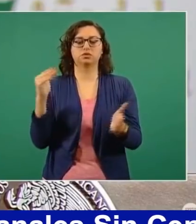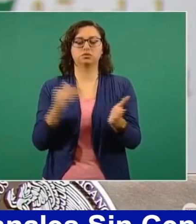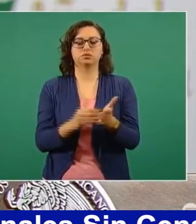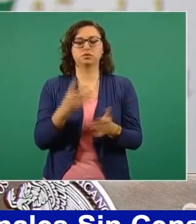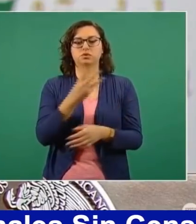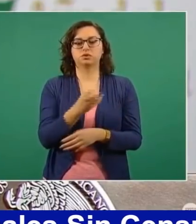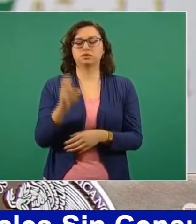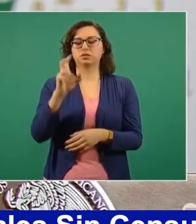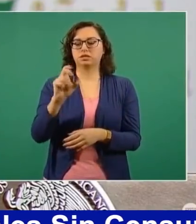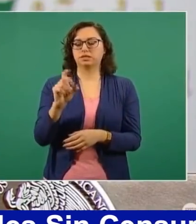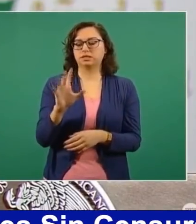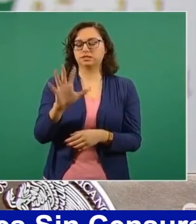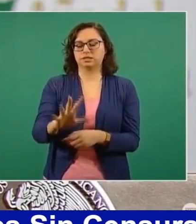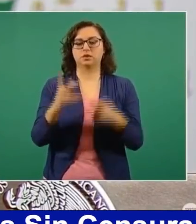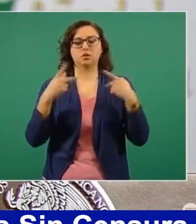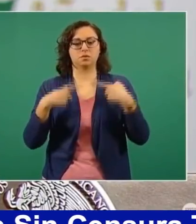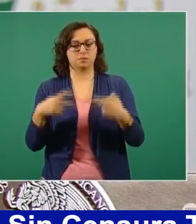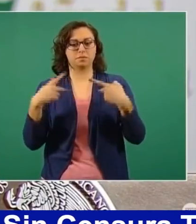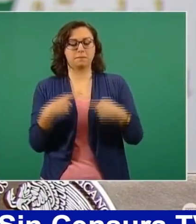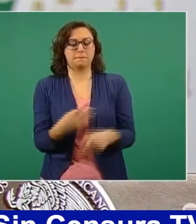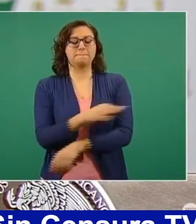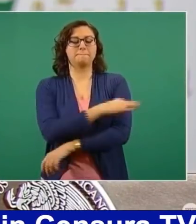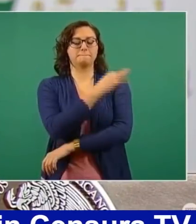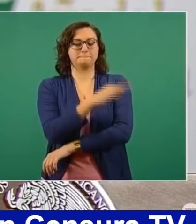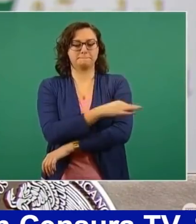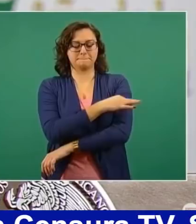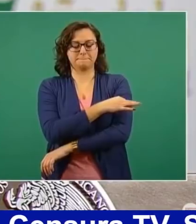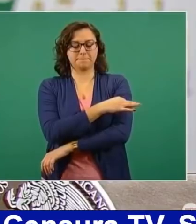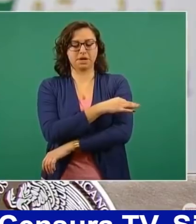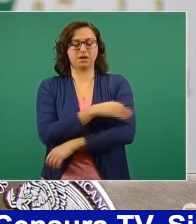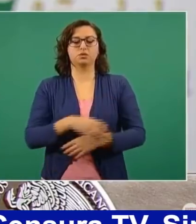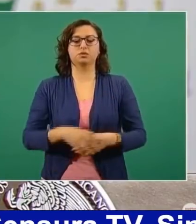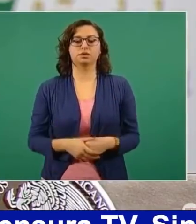203,435 personas que fueron vacunadas.